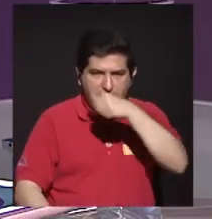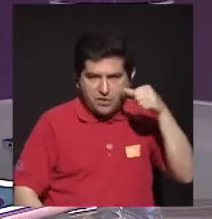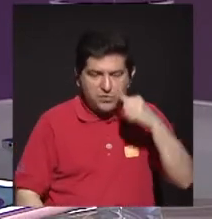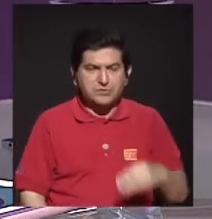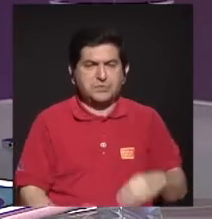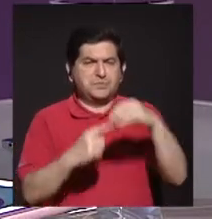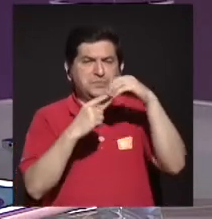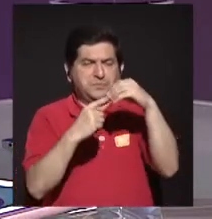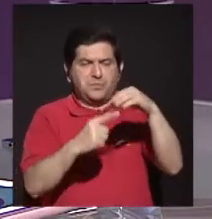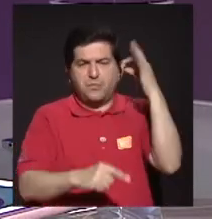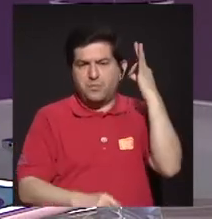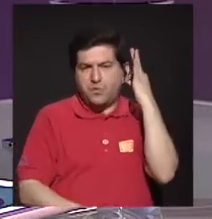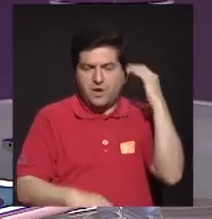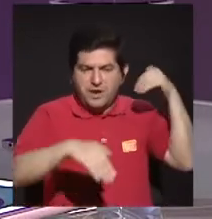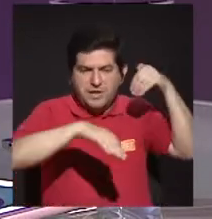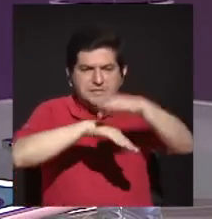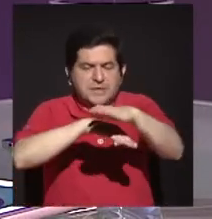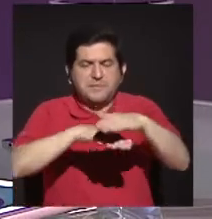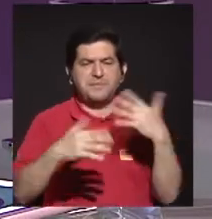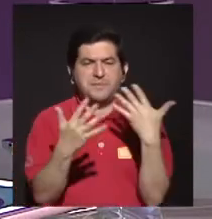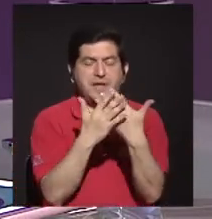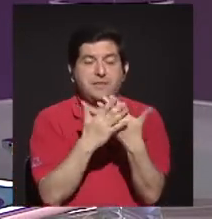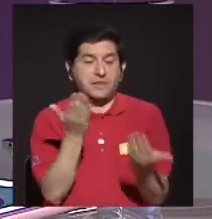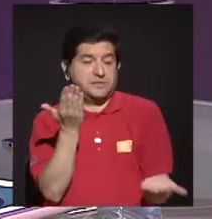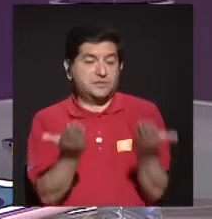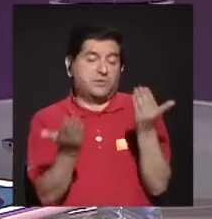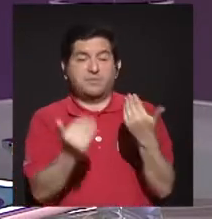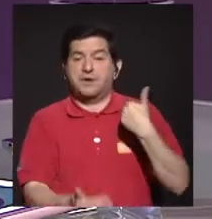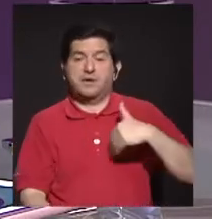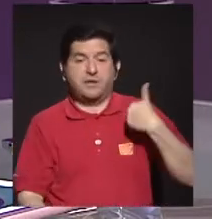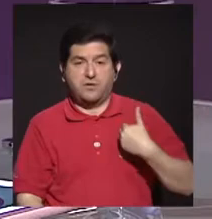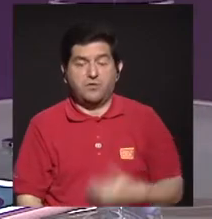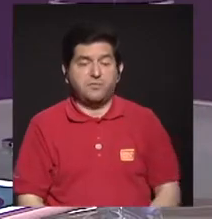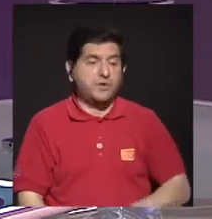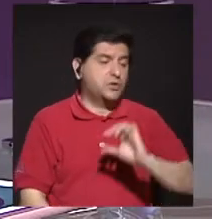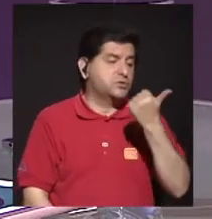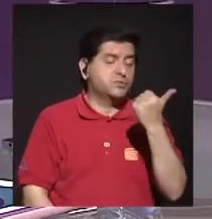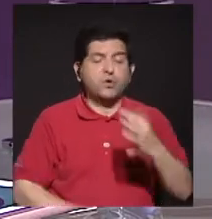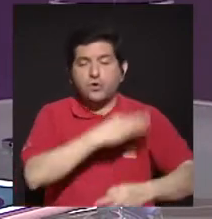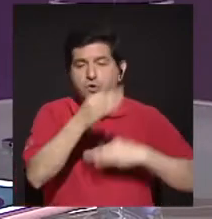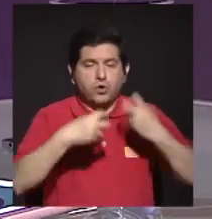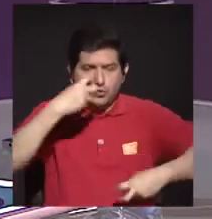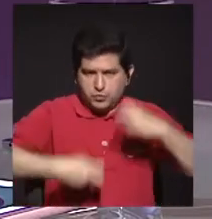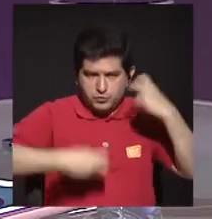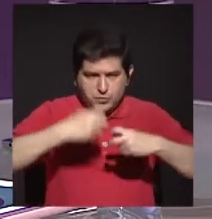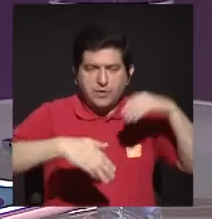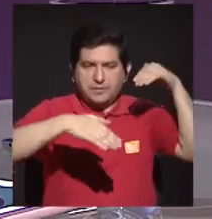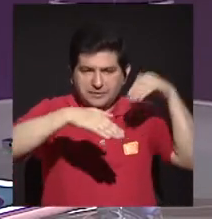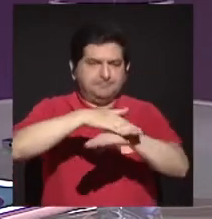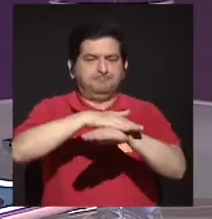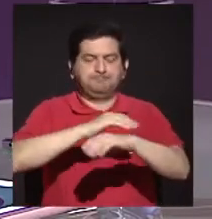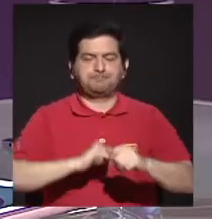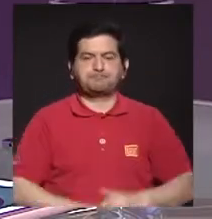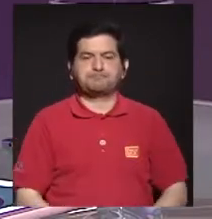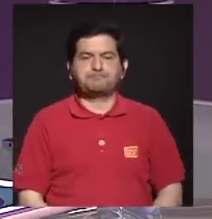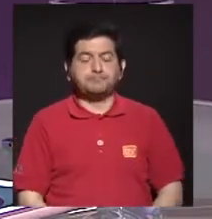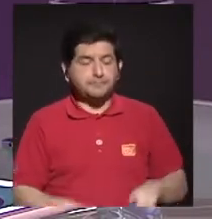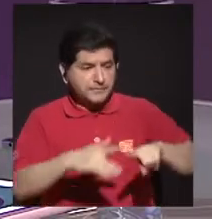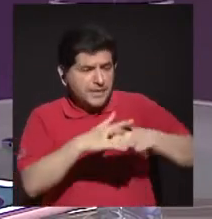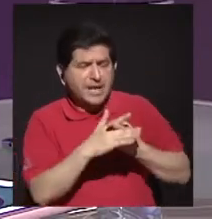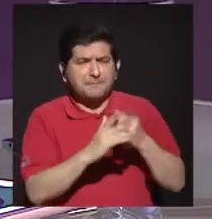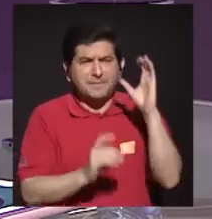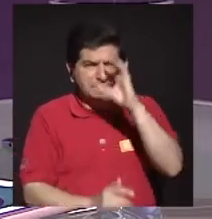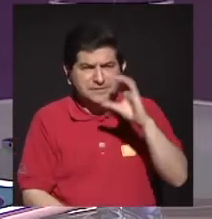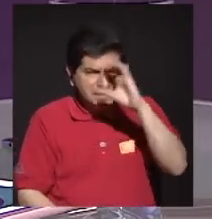más entran las mujeres a la cárcel, en comparación en este caso con los hombres, que entran por otro tipo de delitos. Y cuando empecé a